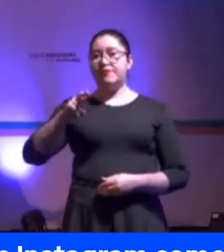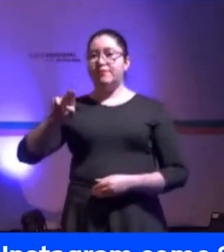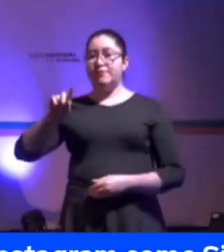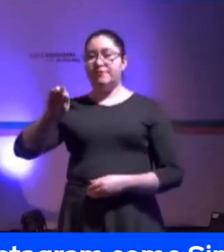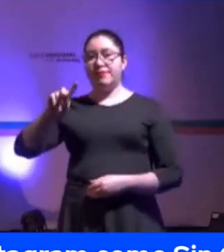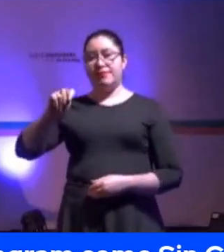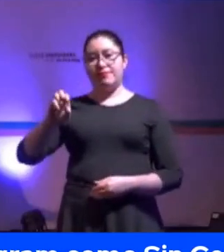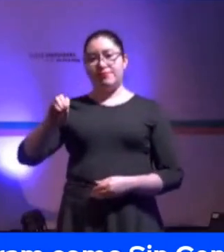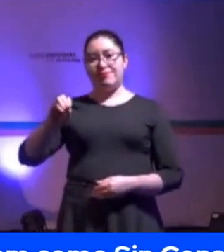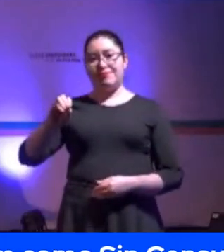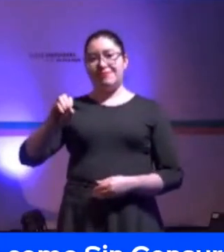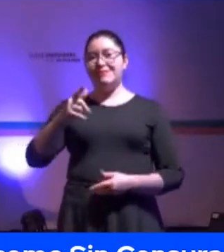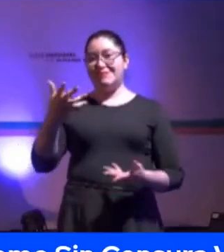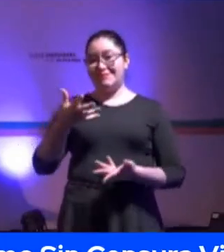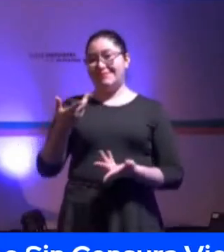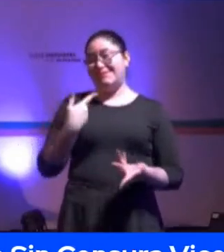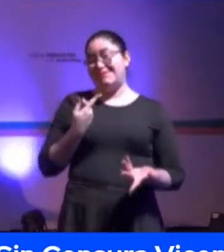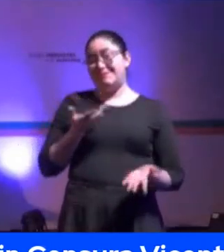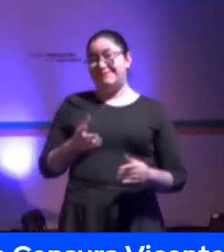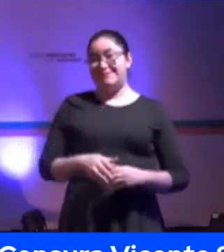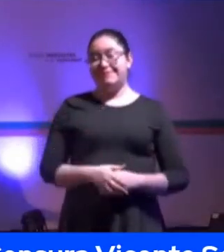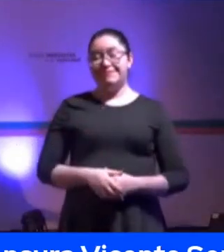Madrazo.